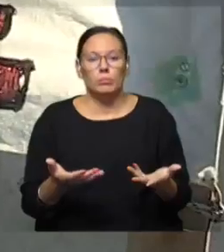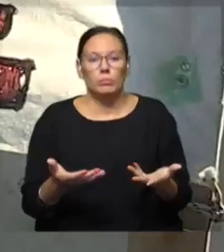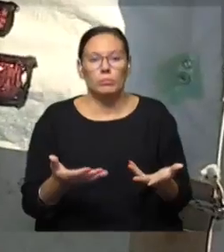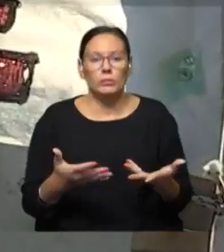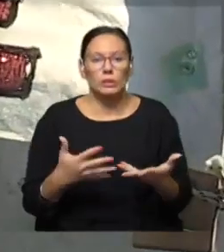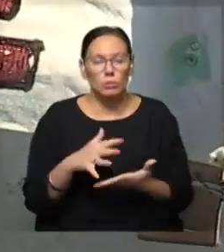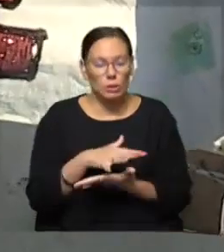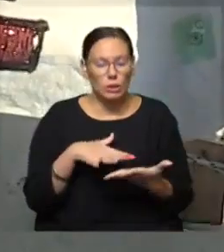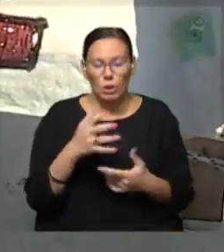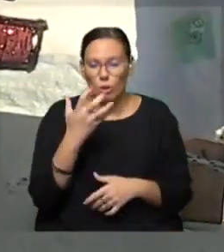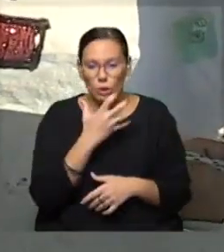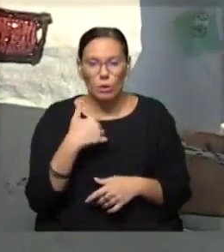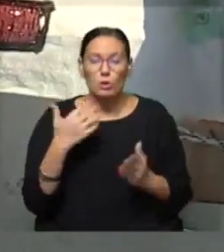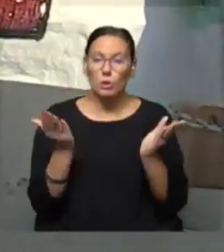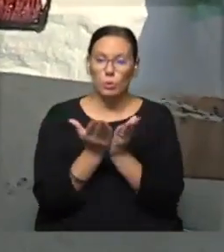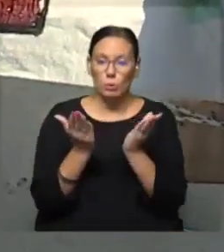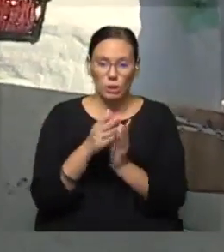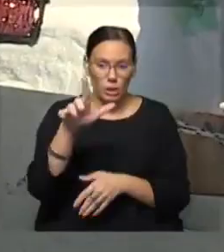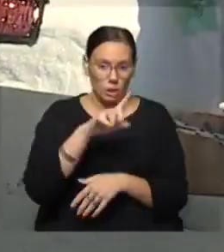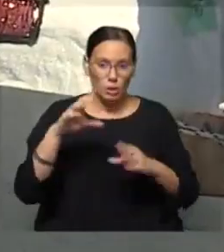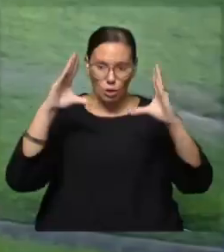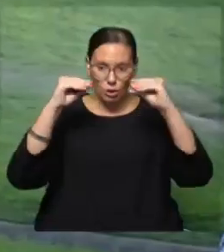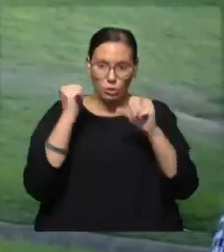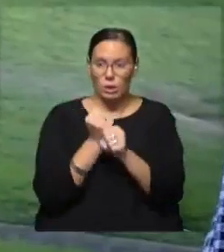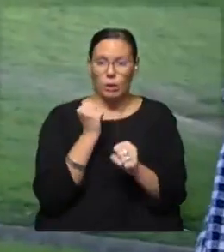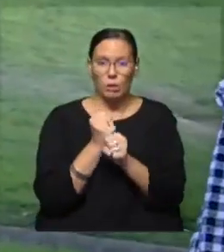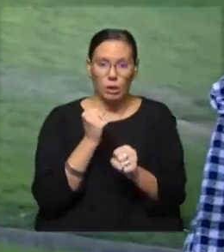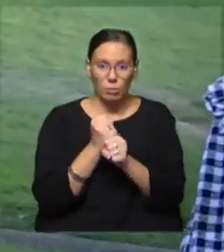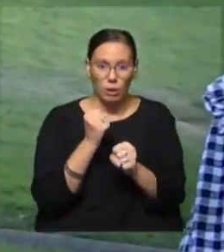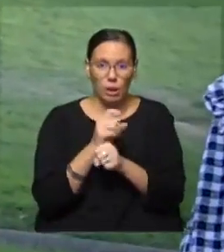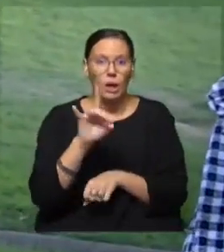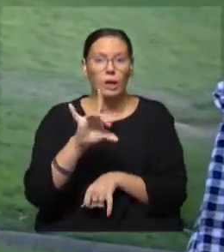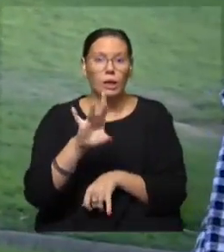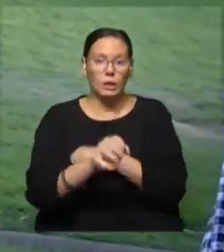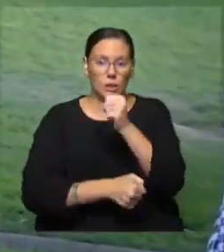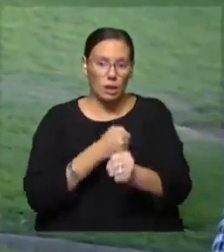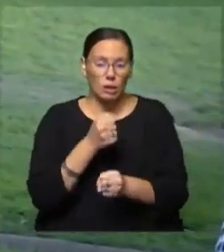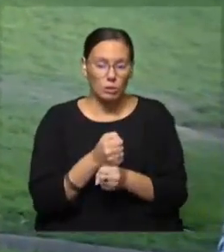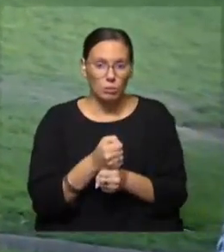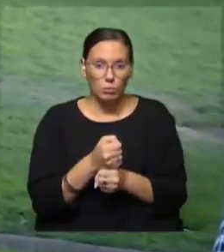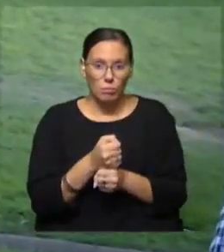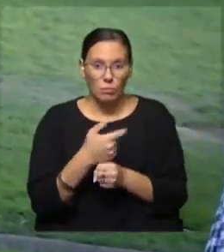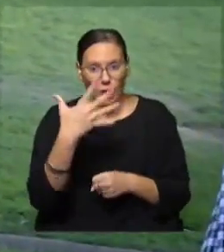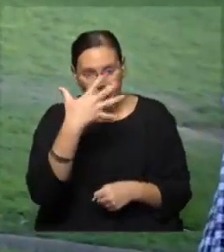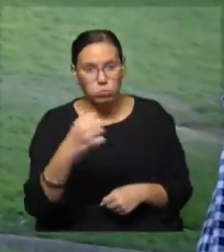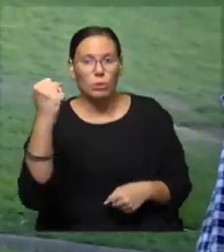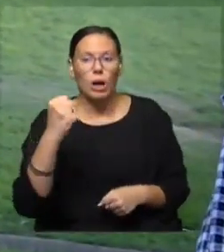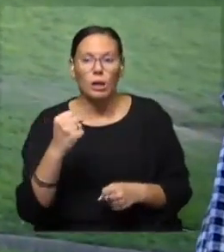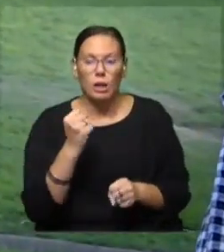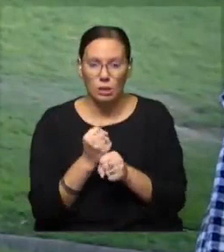una mazmorra. Yo era estudiante de liceo nocturno, trabajaba, tenía 15 años. Me fueron a buscar a mi